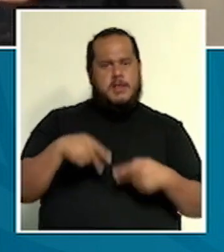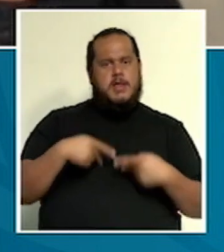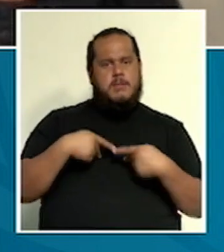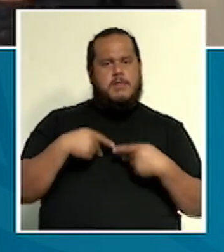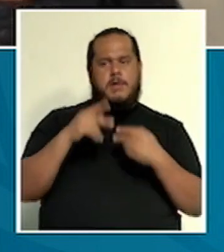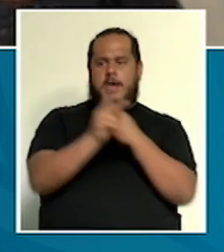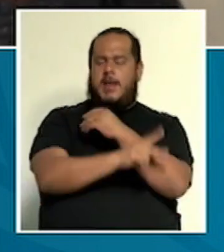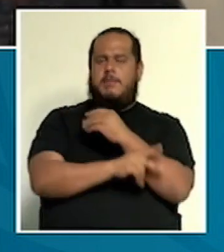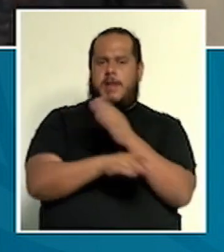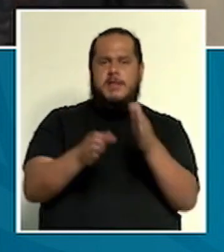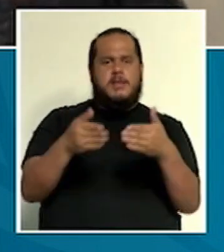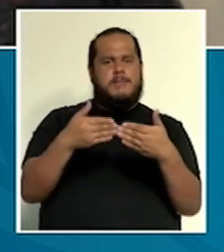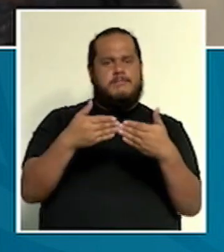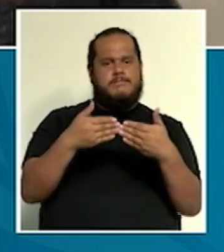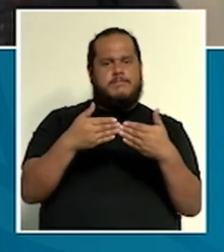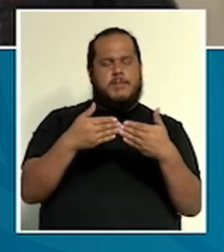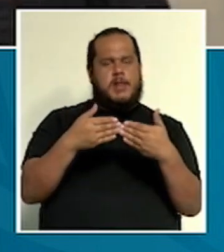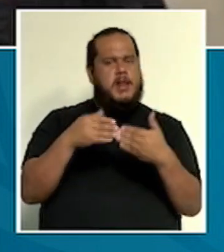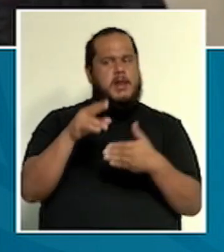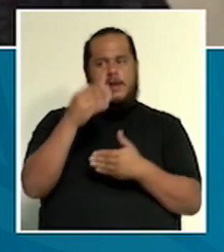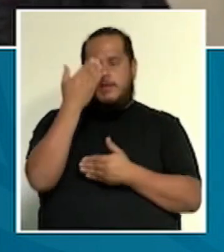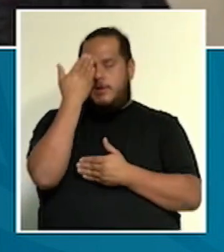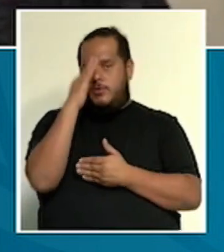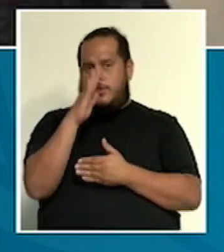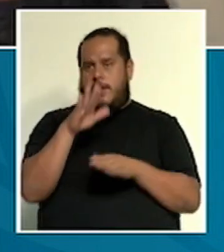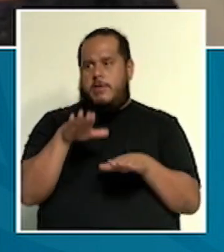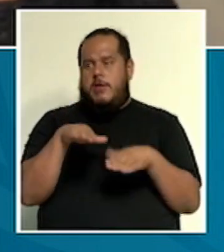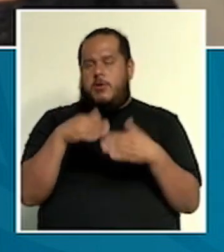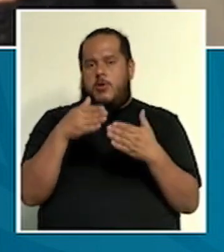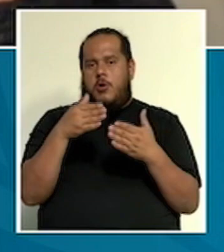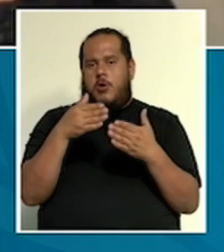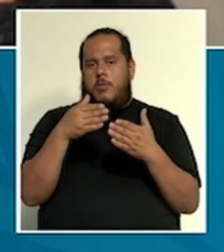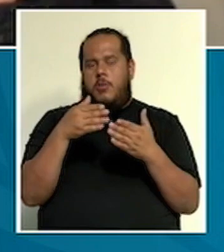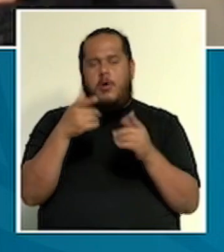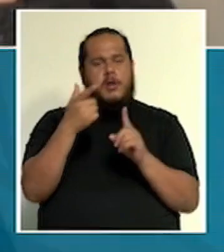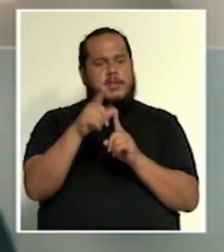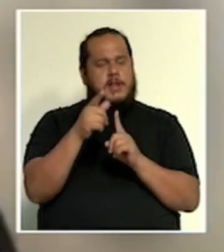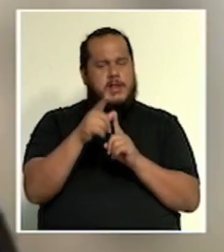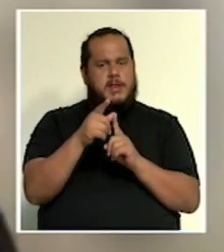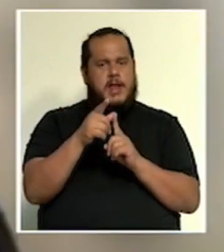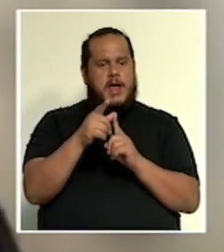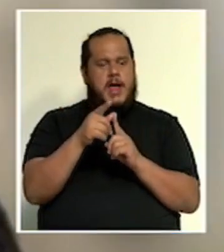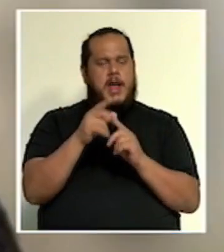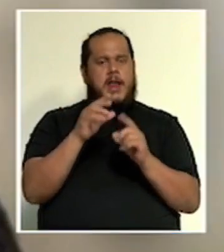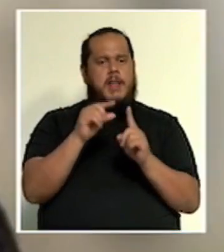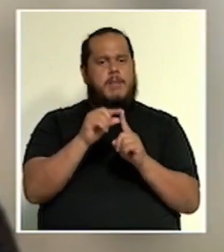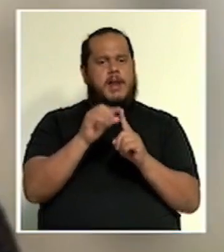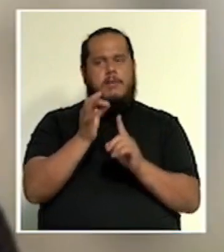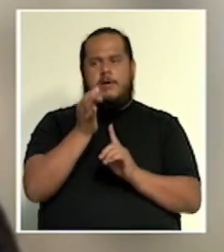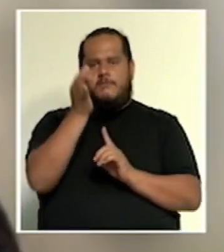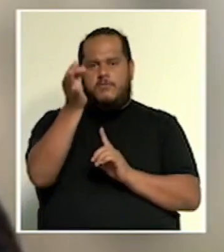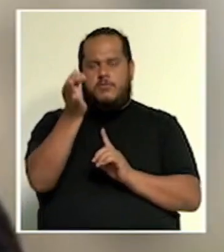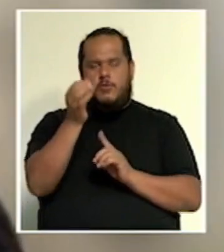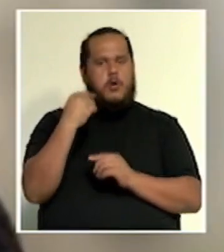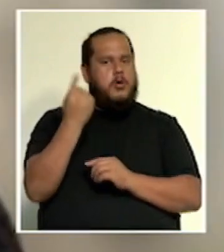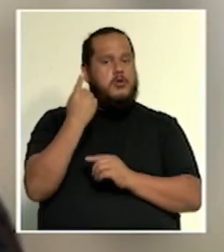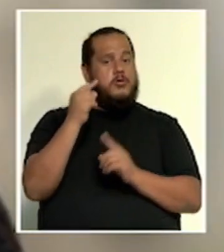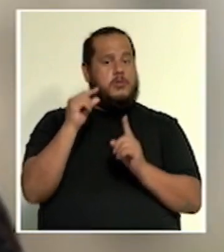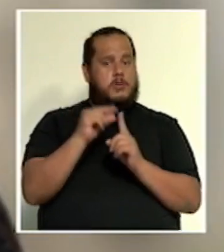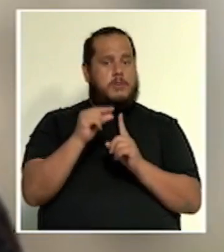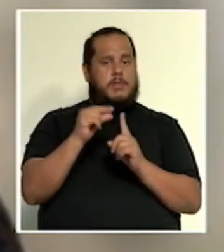la clausura, las que no saben cómo se deletrea el término futuro. Solo de